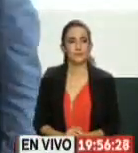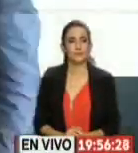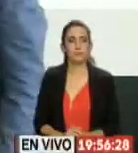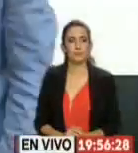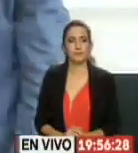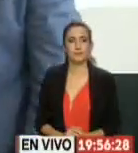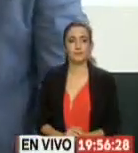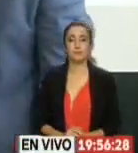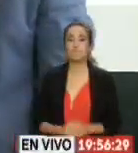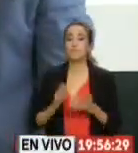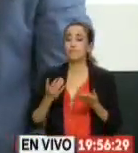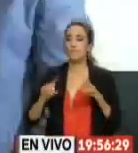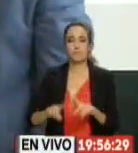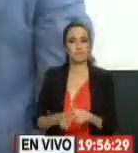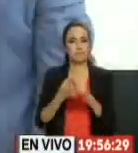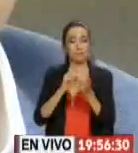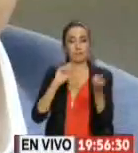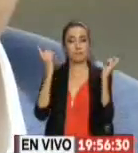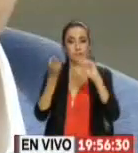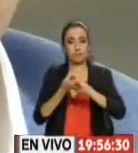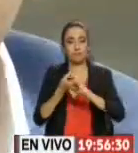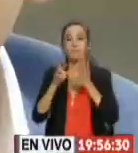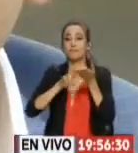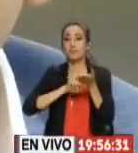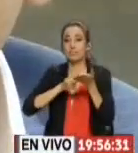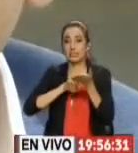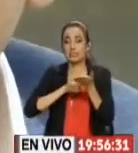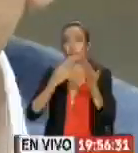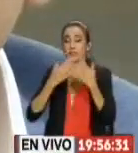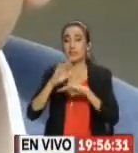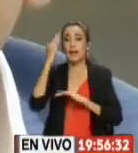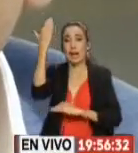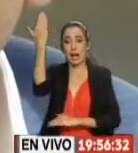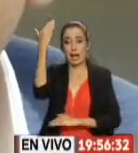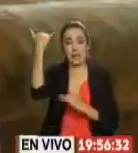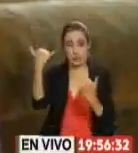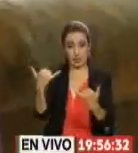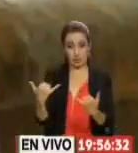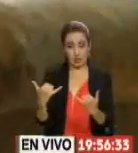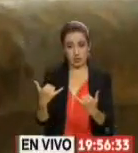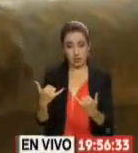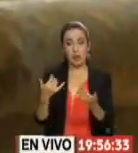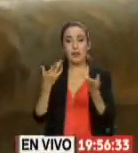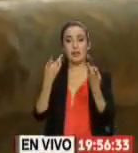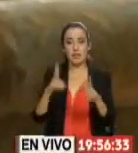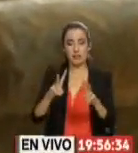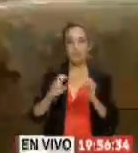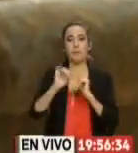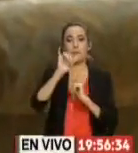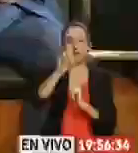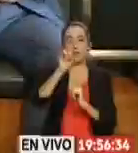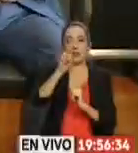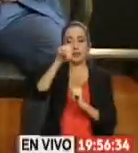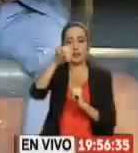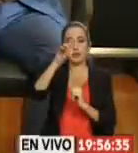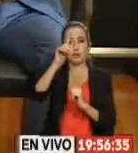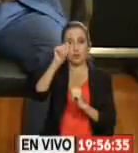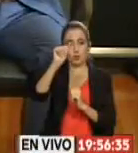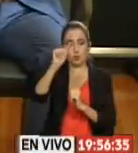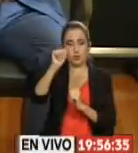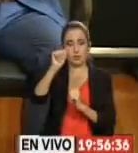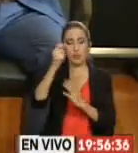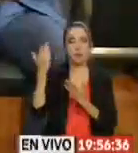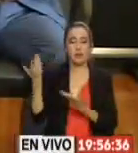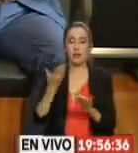Inició la transición en el municipio de Quito con la primera reunión entre el actual alcalde de la capital, Mauricio Rodas, y su sucesor,